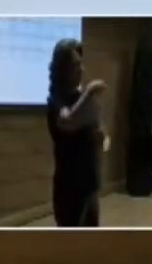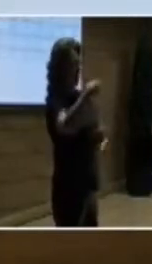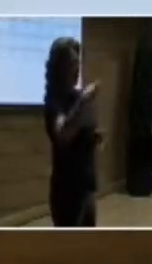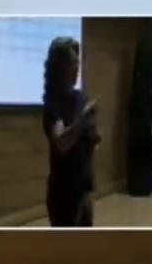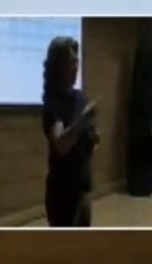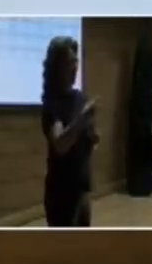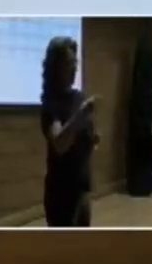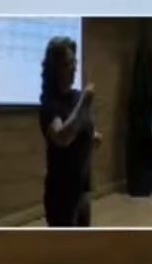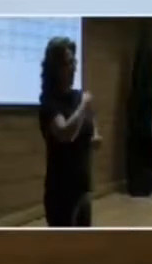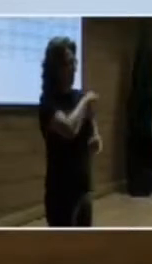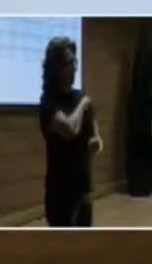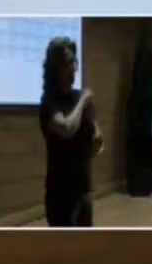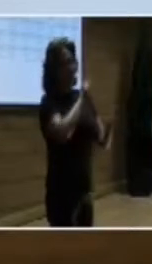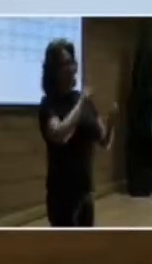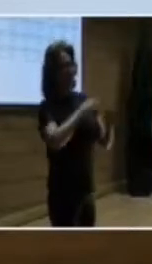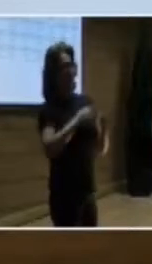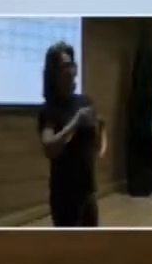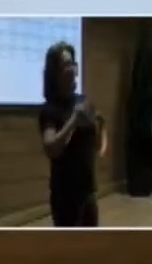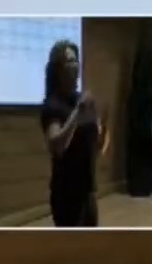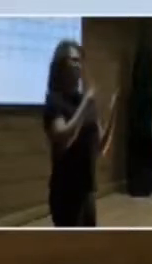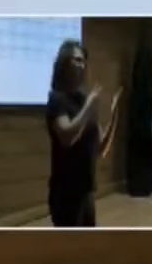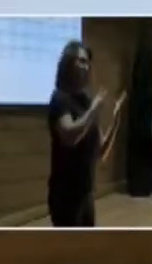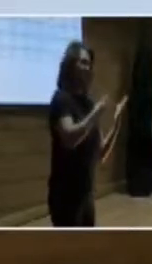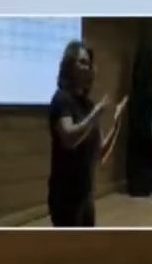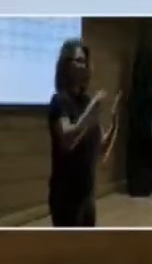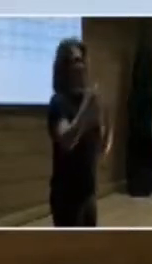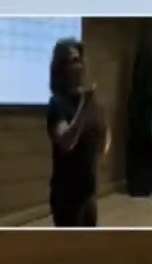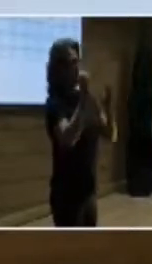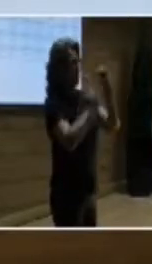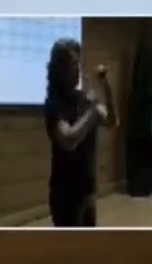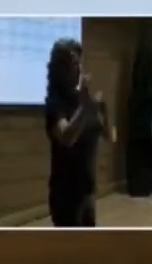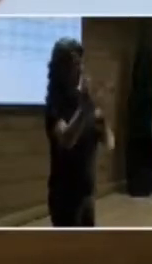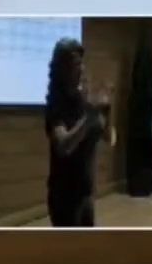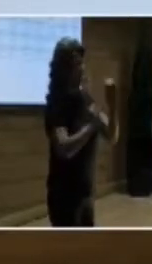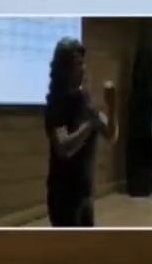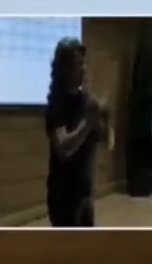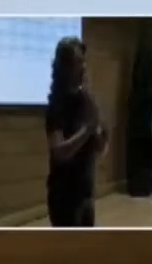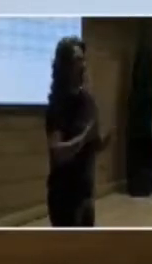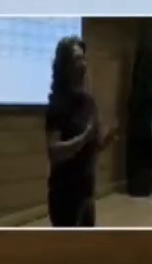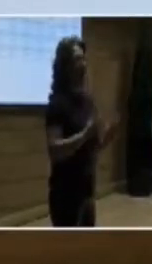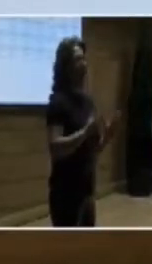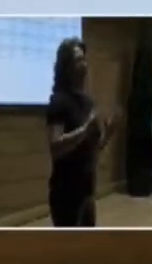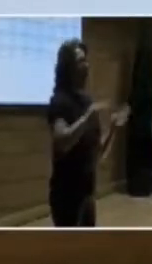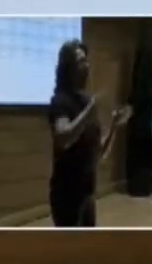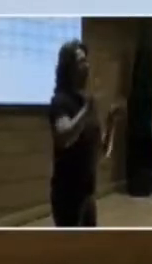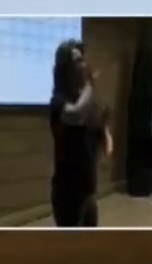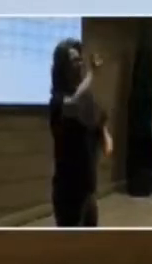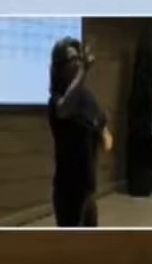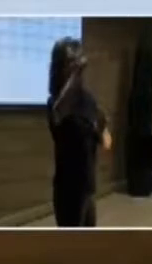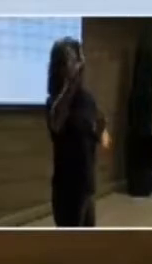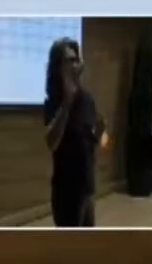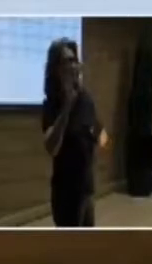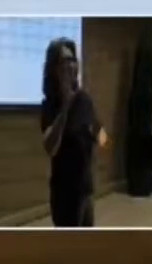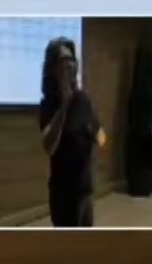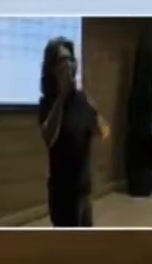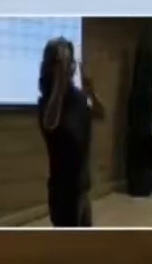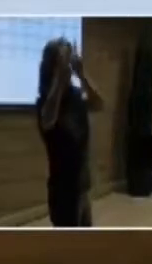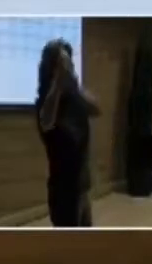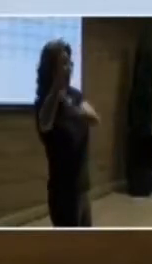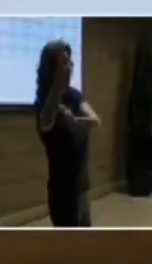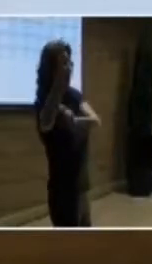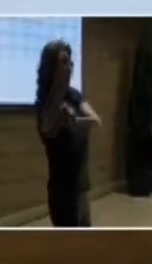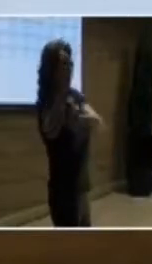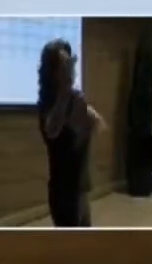estaría entre el 7 y el 8%, que coincide con la prevalencia en otros lugares del mundo, en otros estudios que se han hecho tanto a